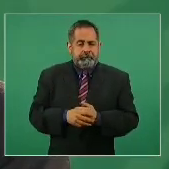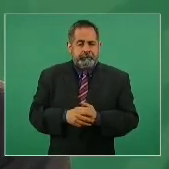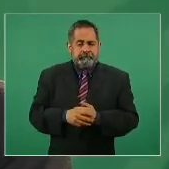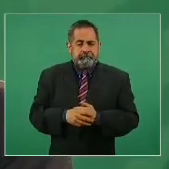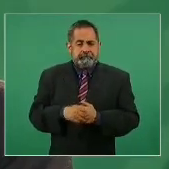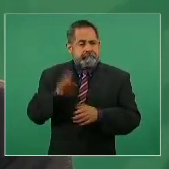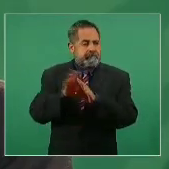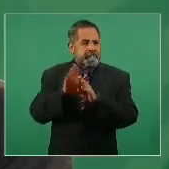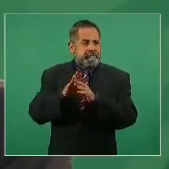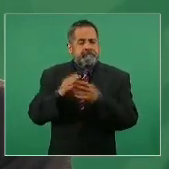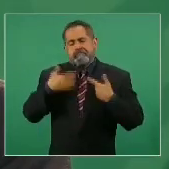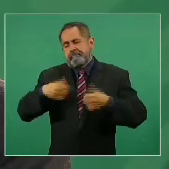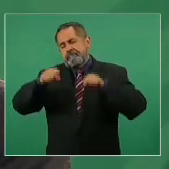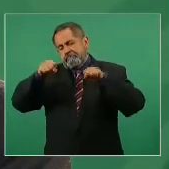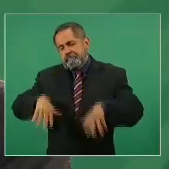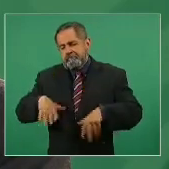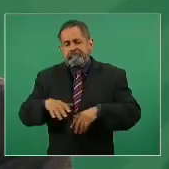a arrear bandera.